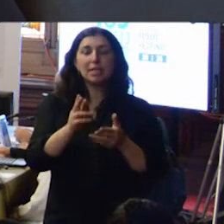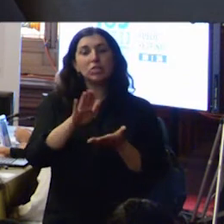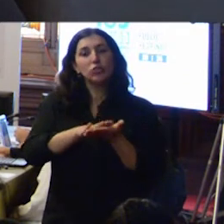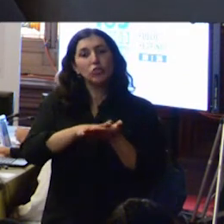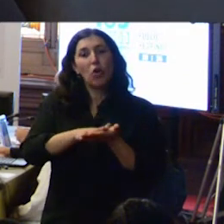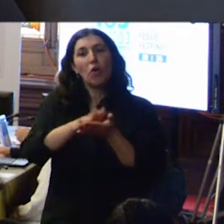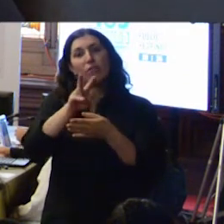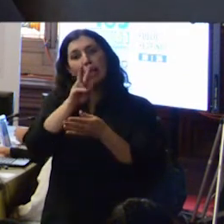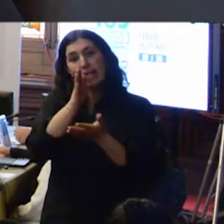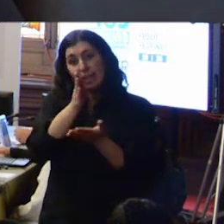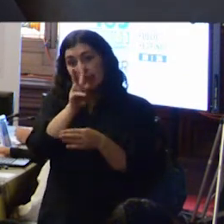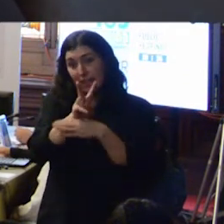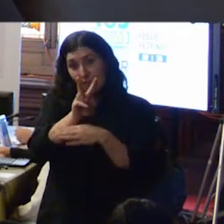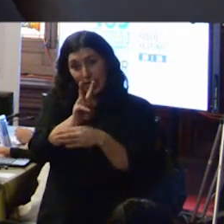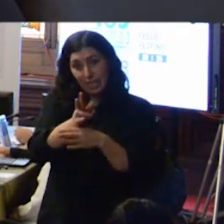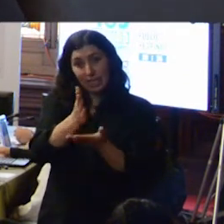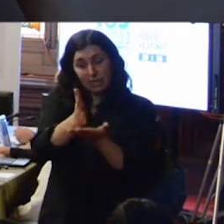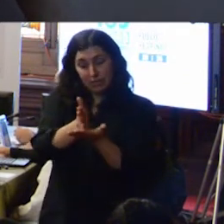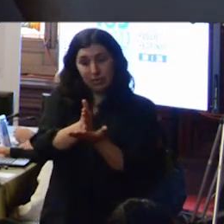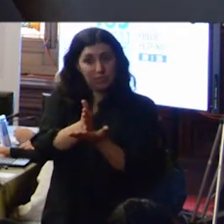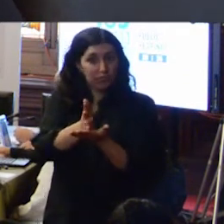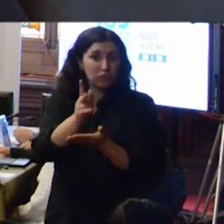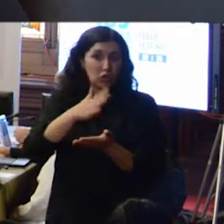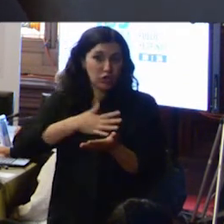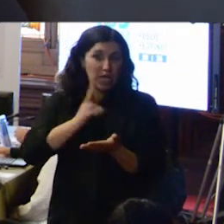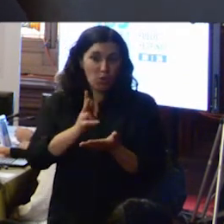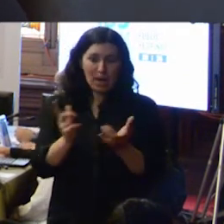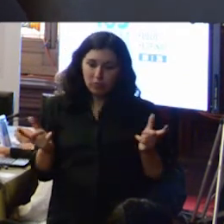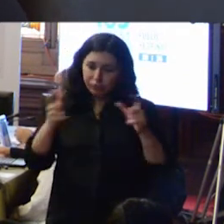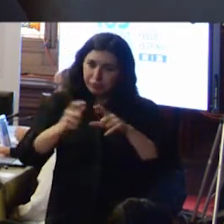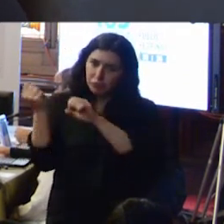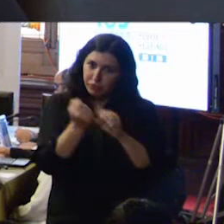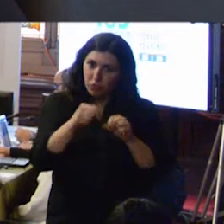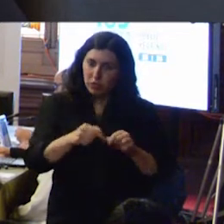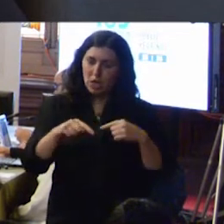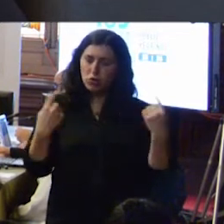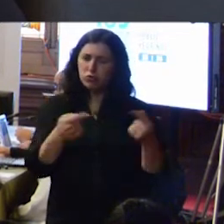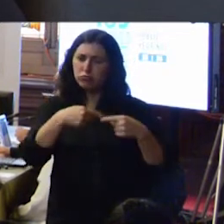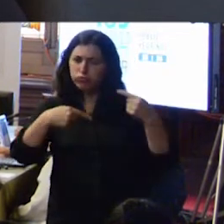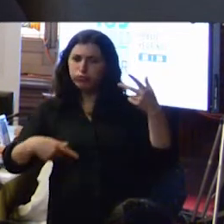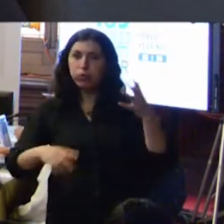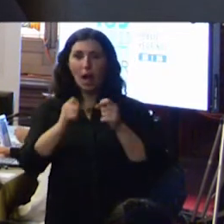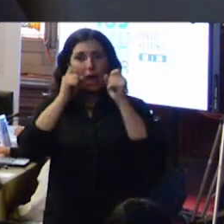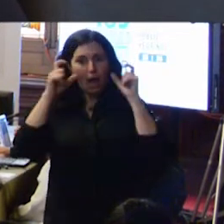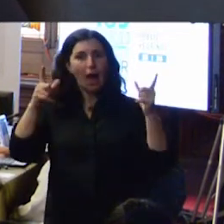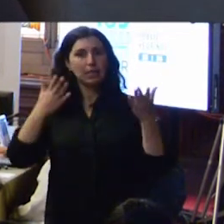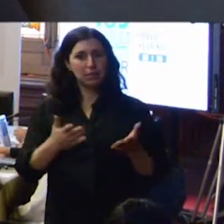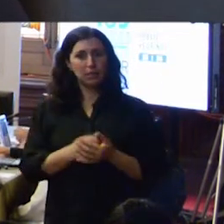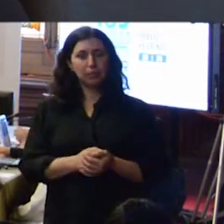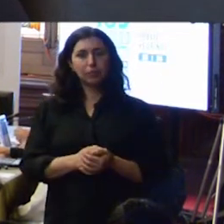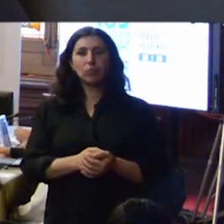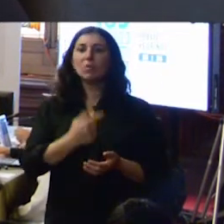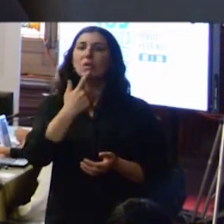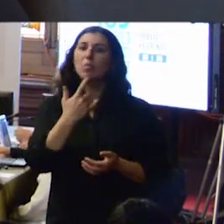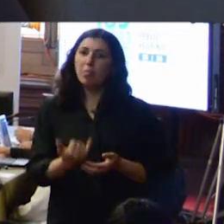defensores y defensoras de derechos humanos, hemos visto una serie de casos que han llamado nuestra atención. Por ponerle un ejemplo, las